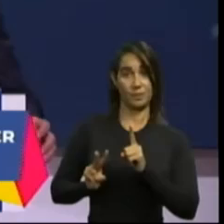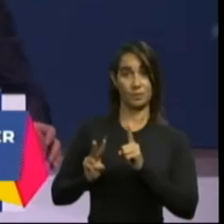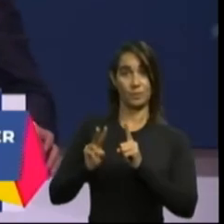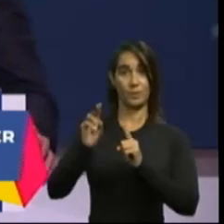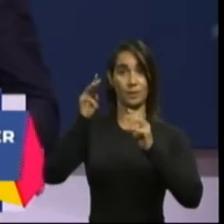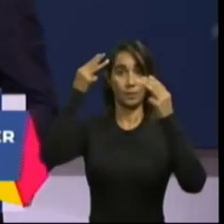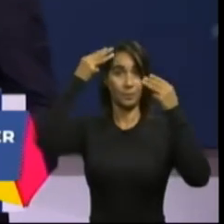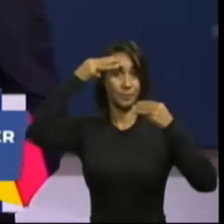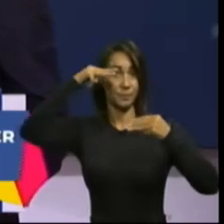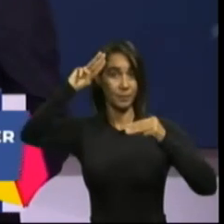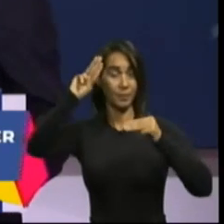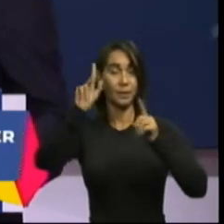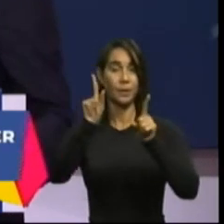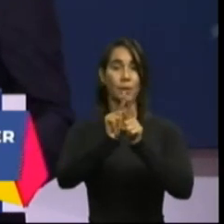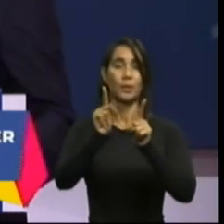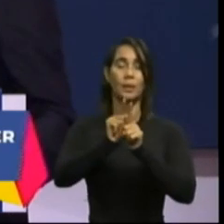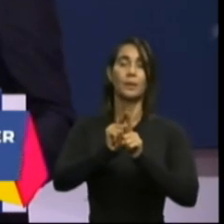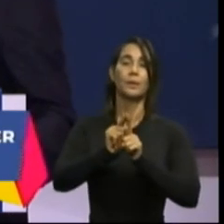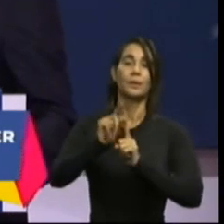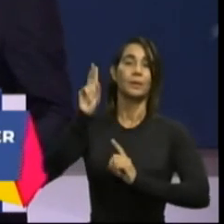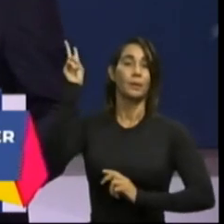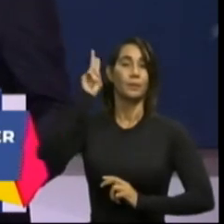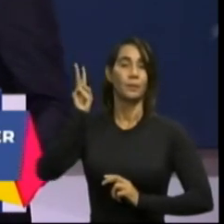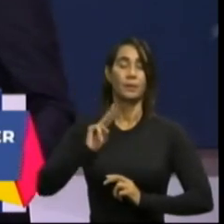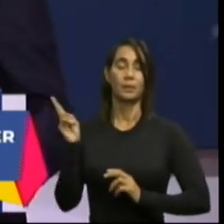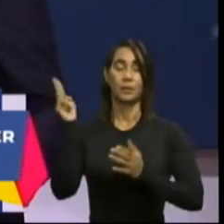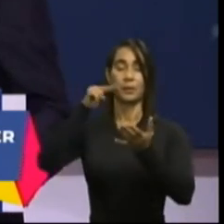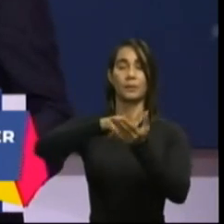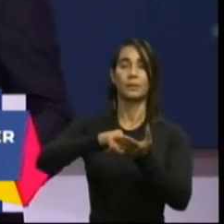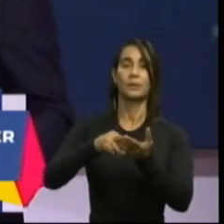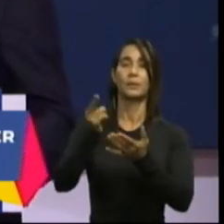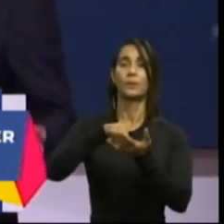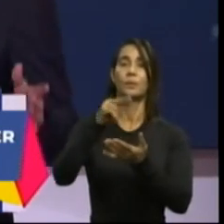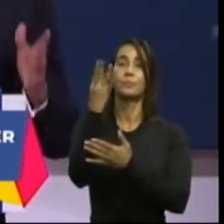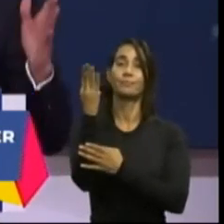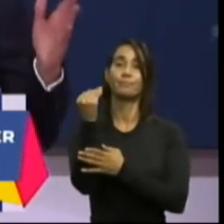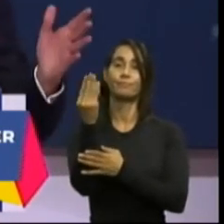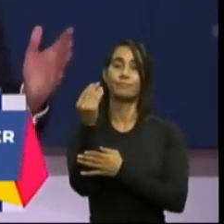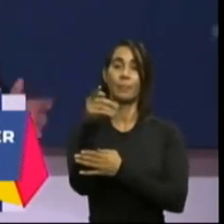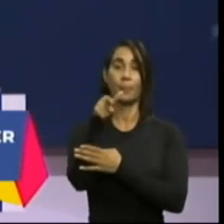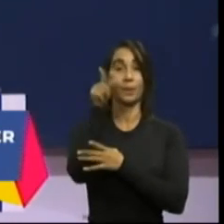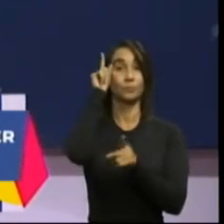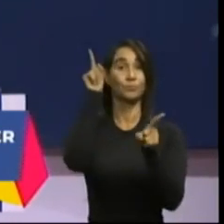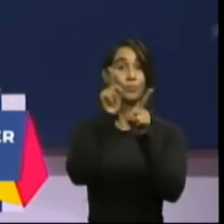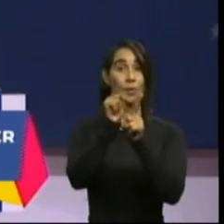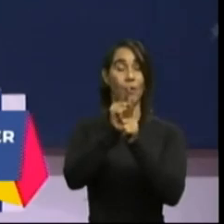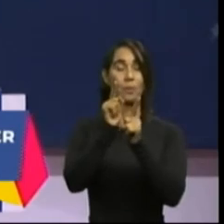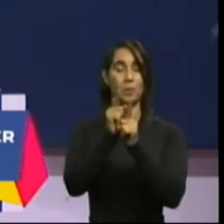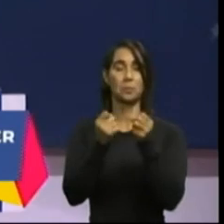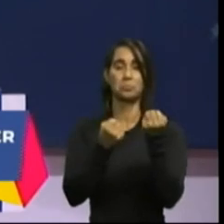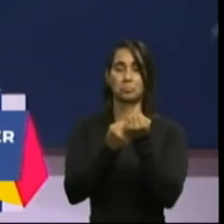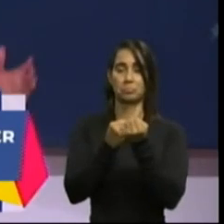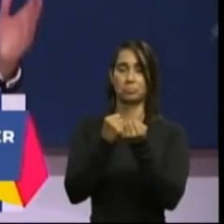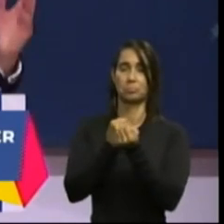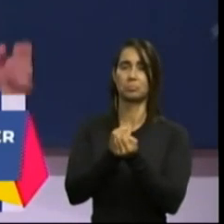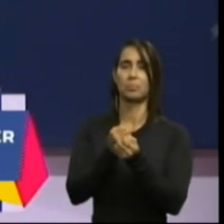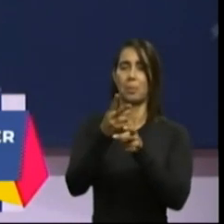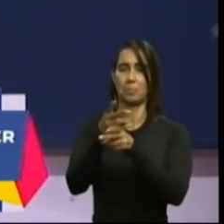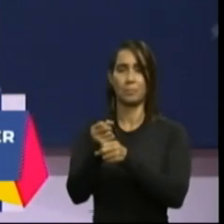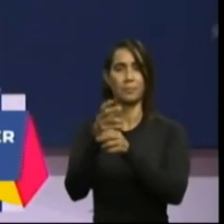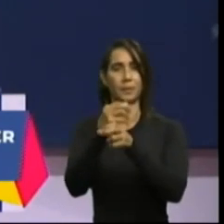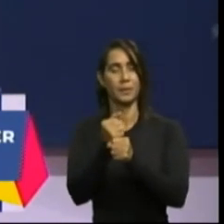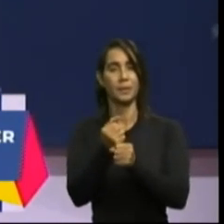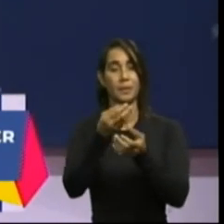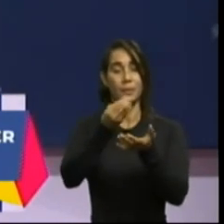y después de Petrocaribe de Venezuela hasta el 2014, estos acuerdos nos daban financiamientos y